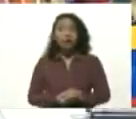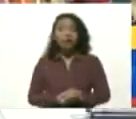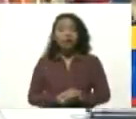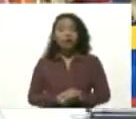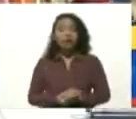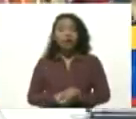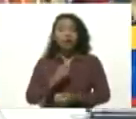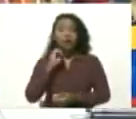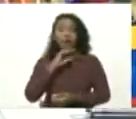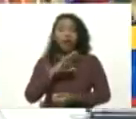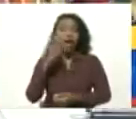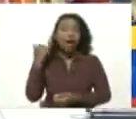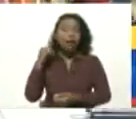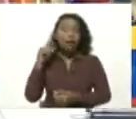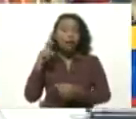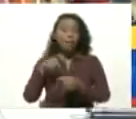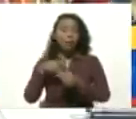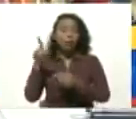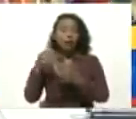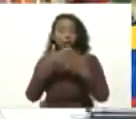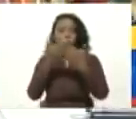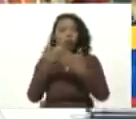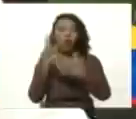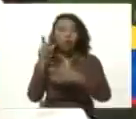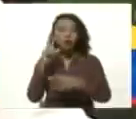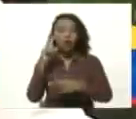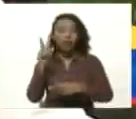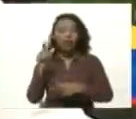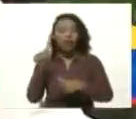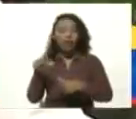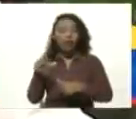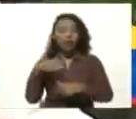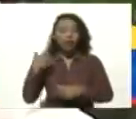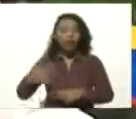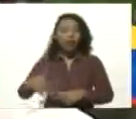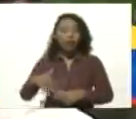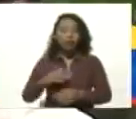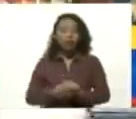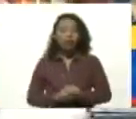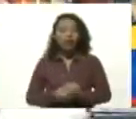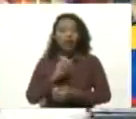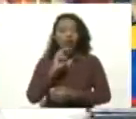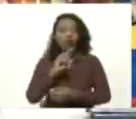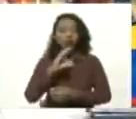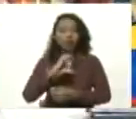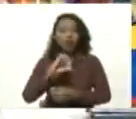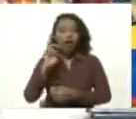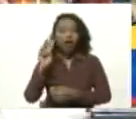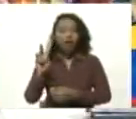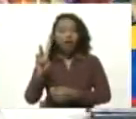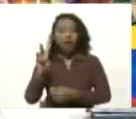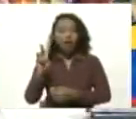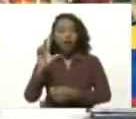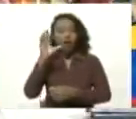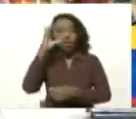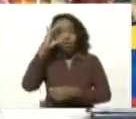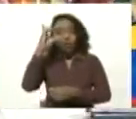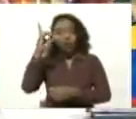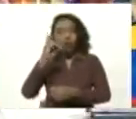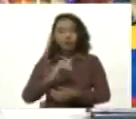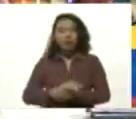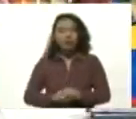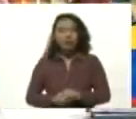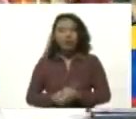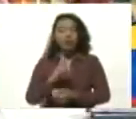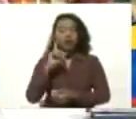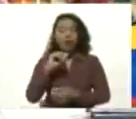antigua estudiante de la Facultad de Derecho de la UCB, la vicepresidenta Delcy Rodríguez,